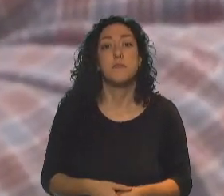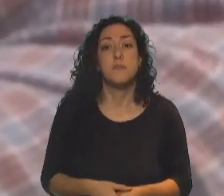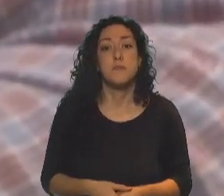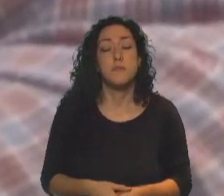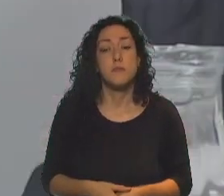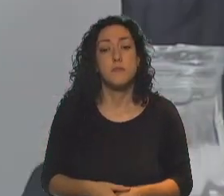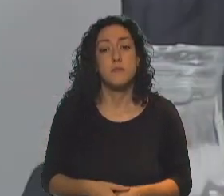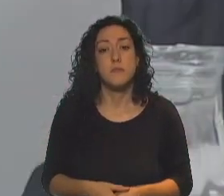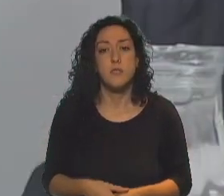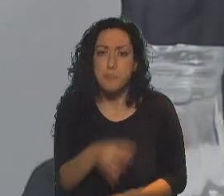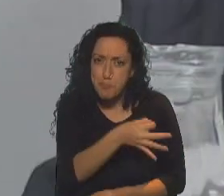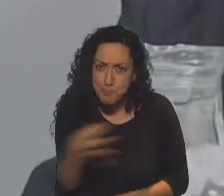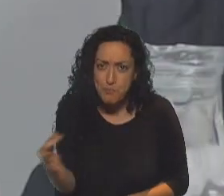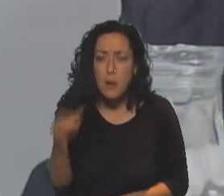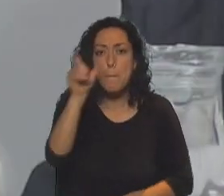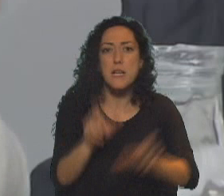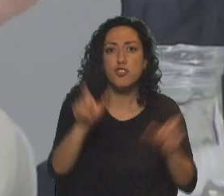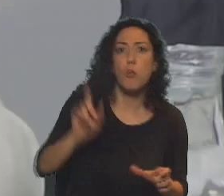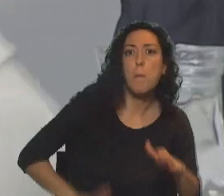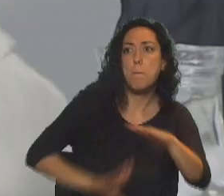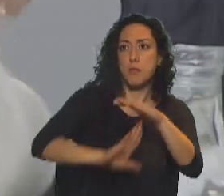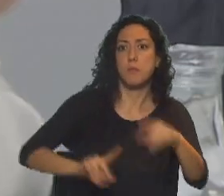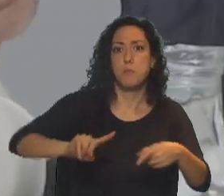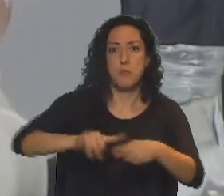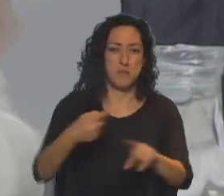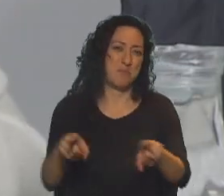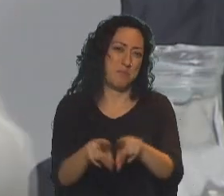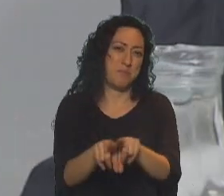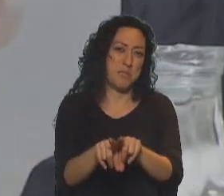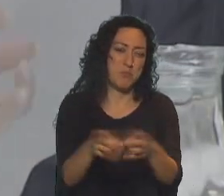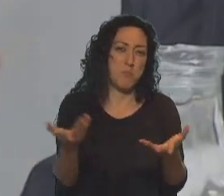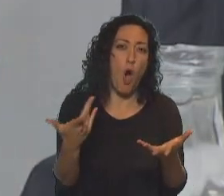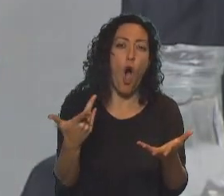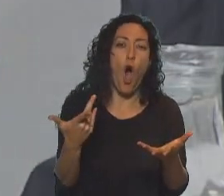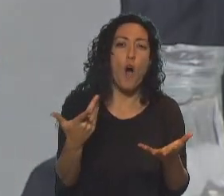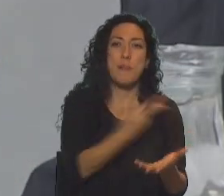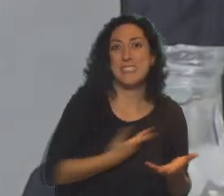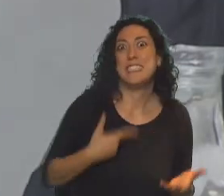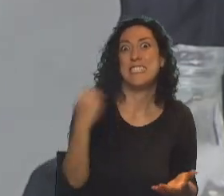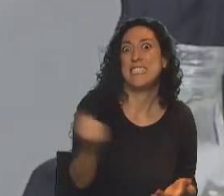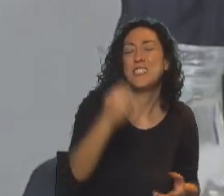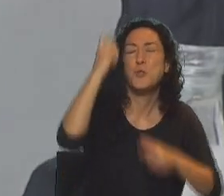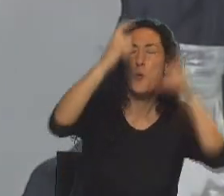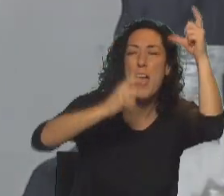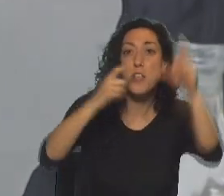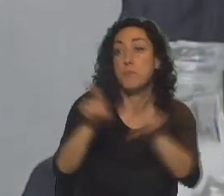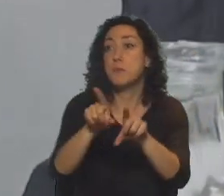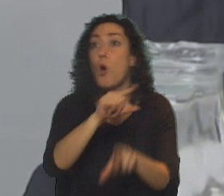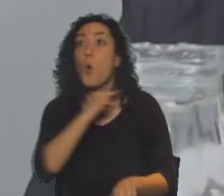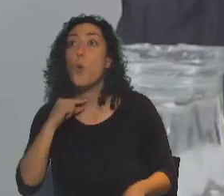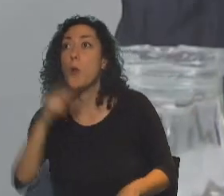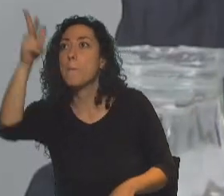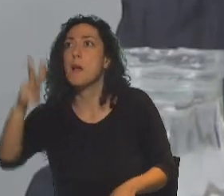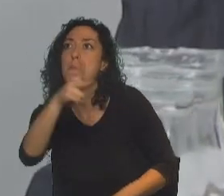todos los dirigentes políticos quieren ser presidentes, como dicen los curas que quieren todos ser papa, ¿no? Bueno, sí, la verdad. Bueno, ¿qué cura no quiere ser